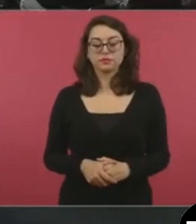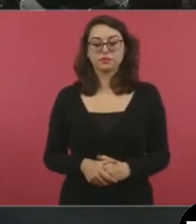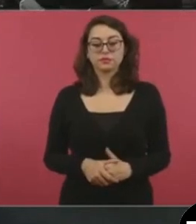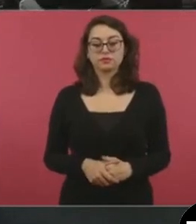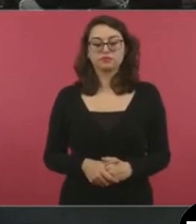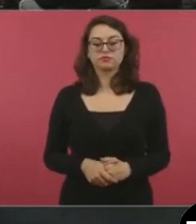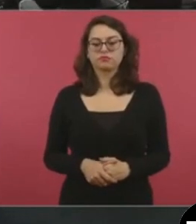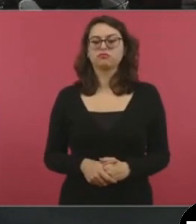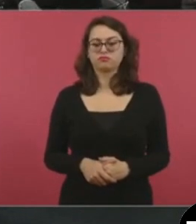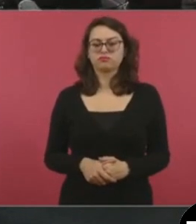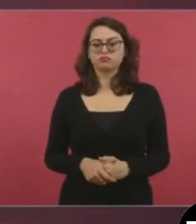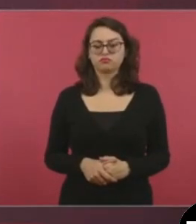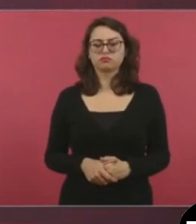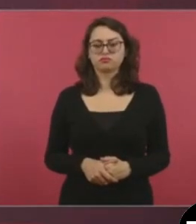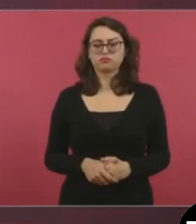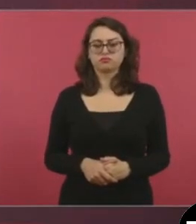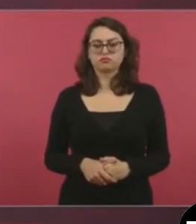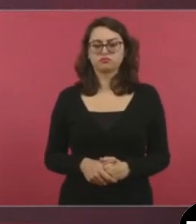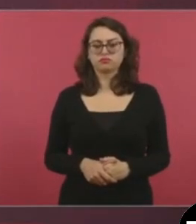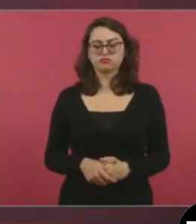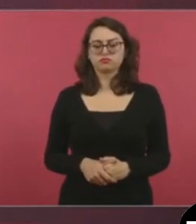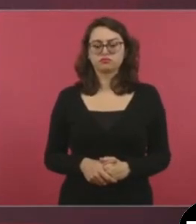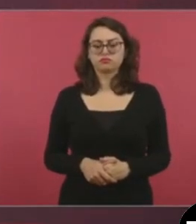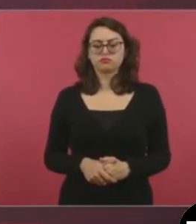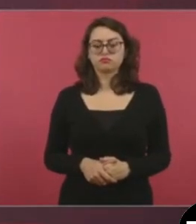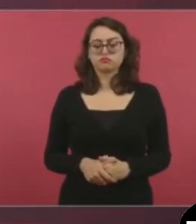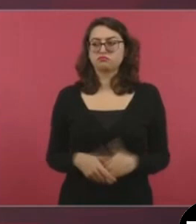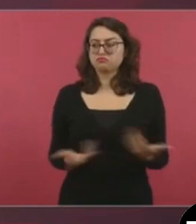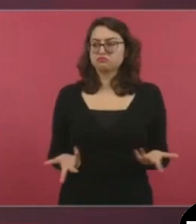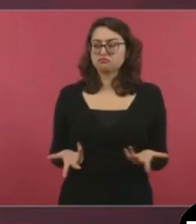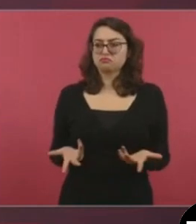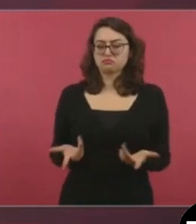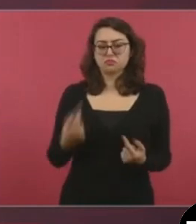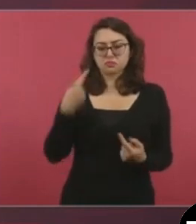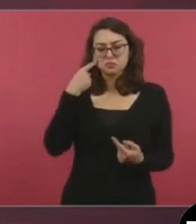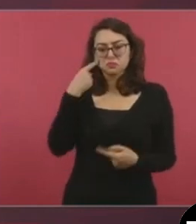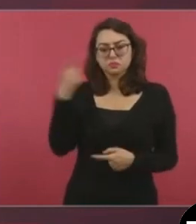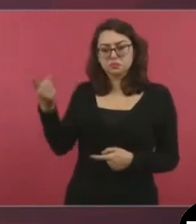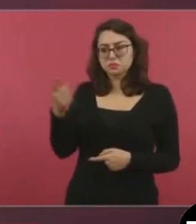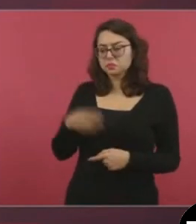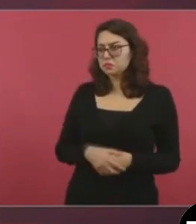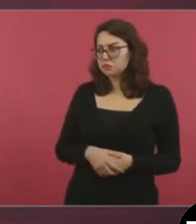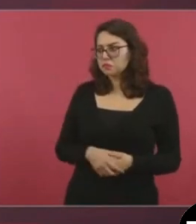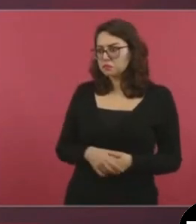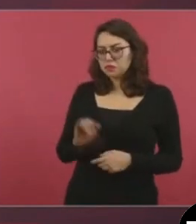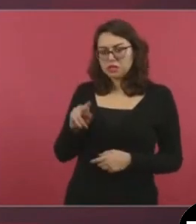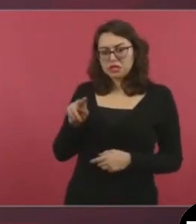nuestra de cuerpo entero exhibe a los